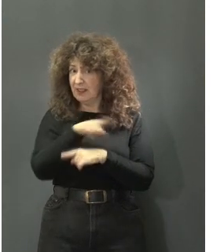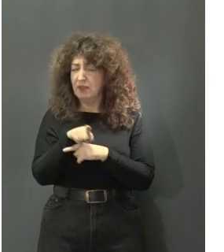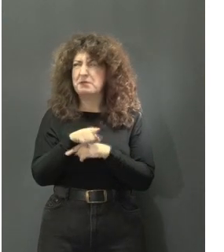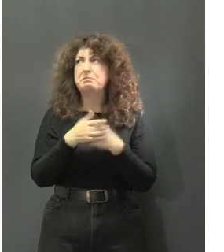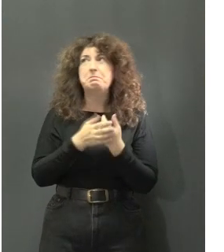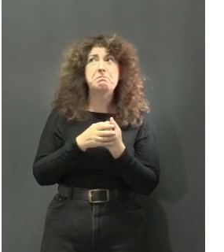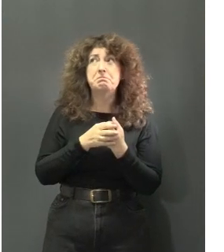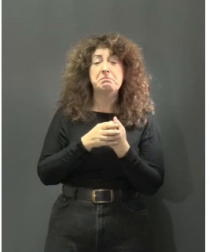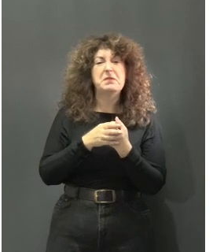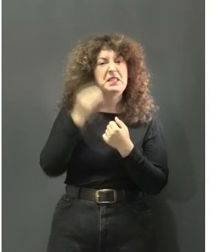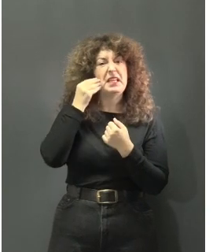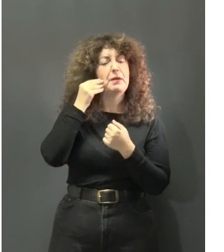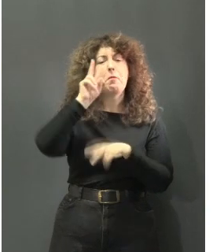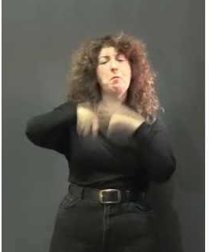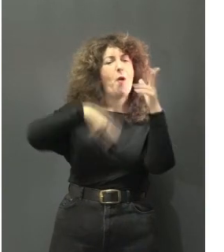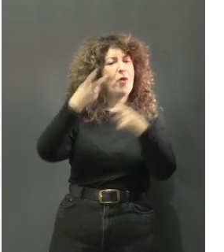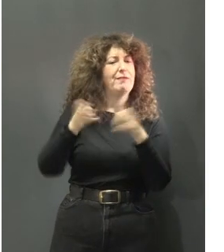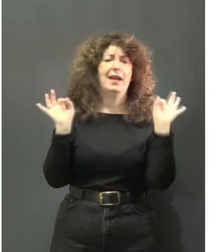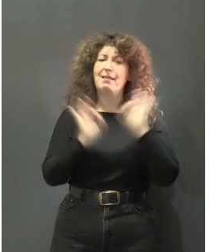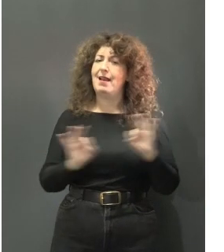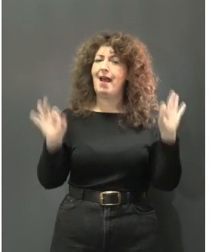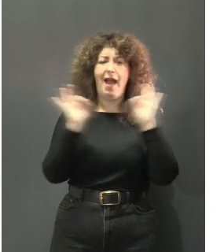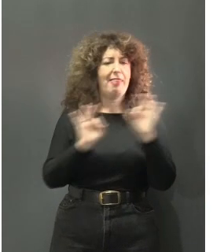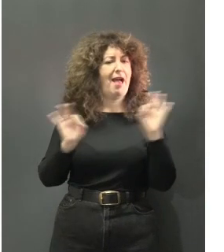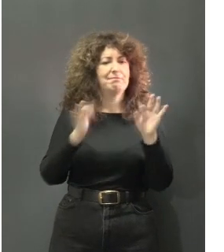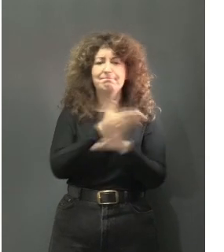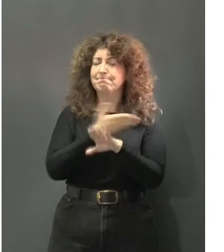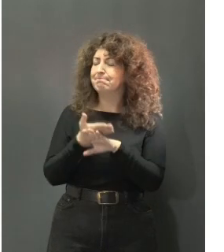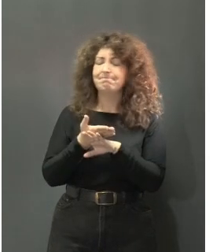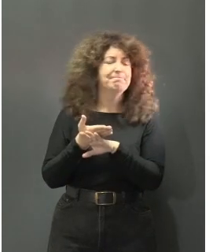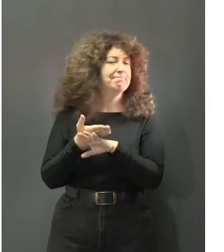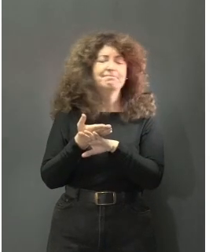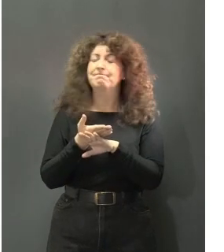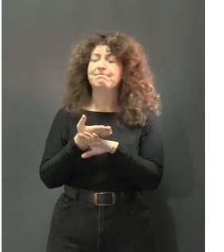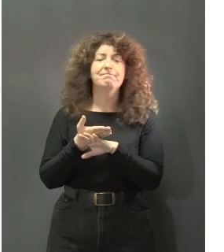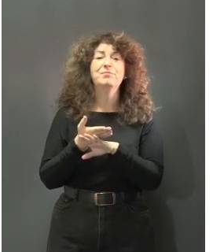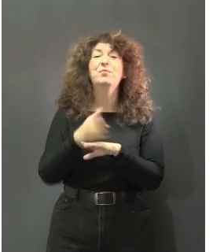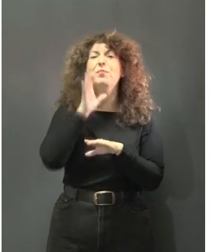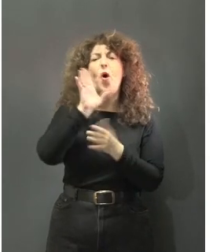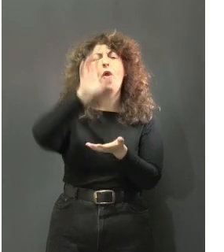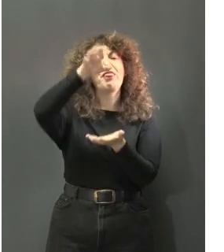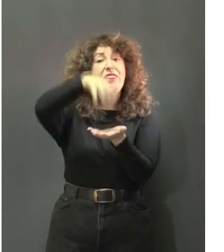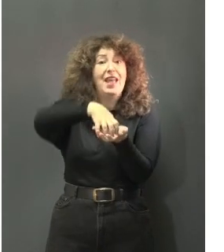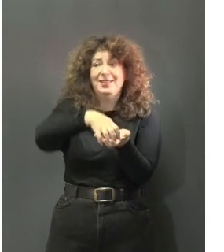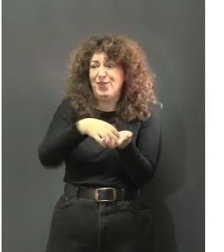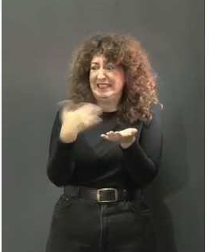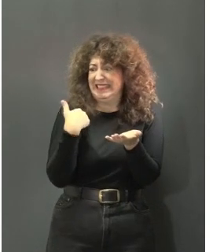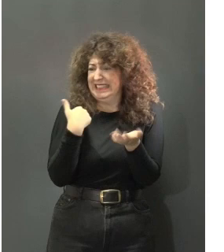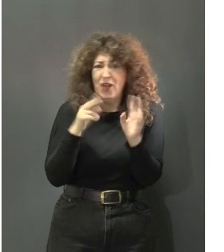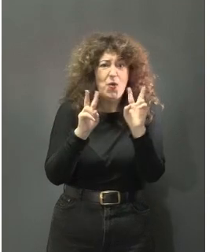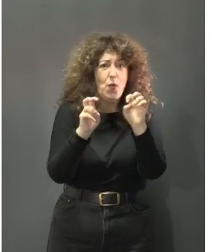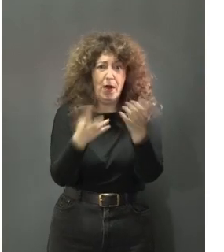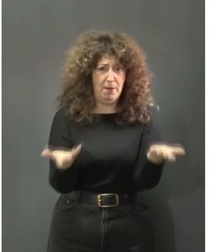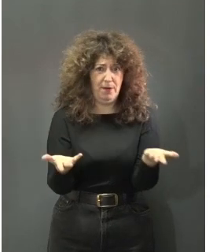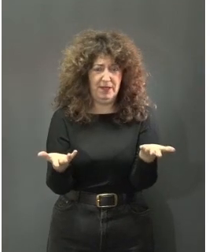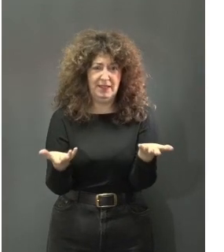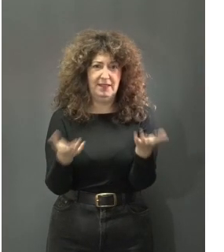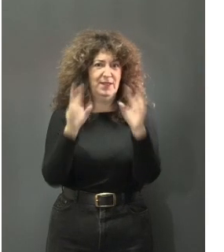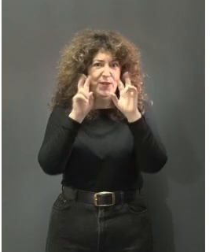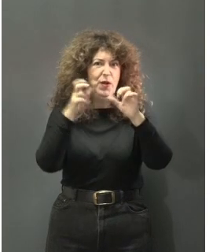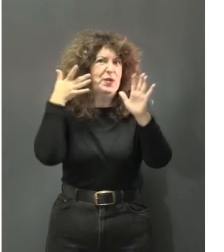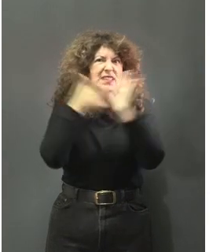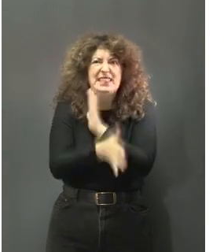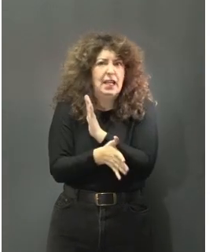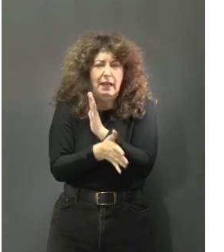La verdad que no hemos tenido que hacer ninguna modificación porque la verdad que claro, el centro es bastante nuevo. Entonces, pues